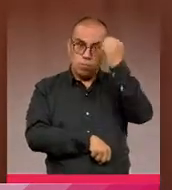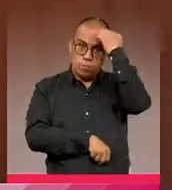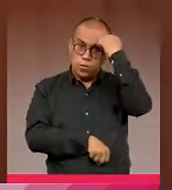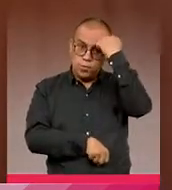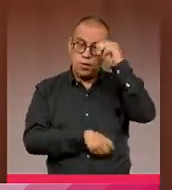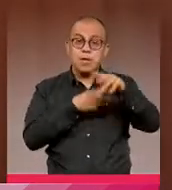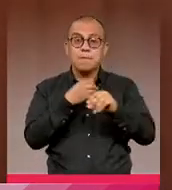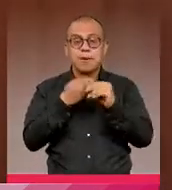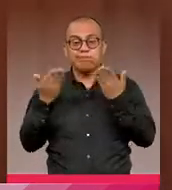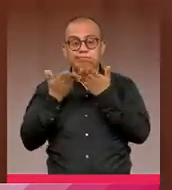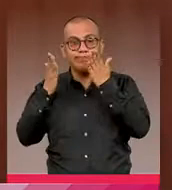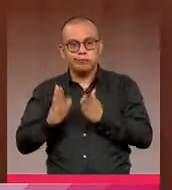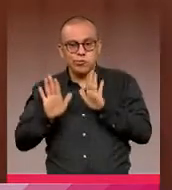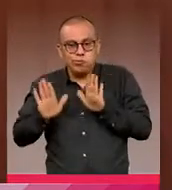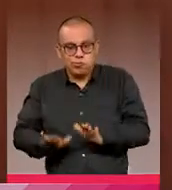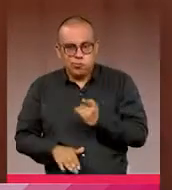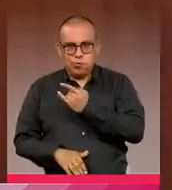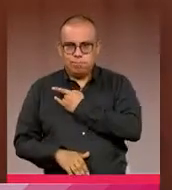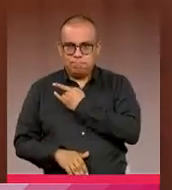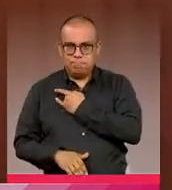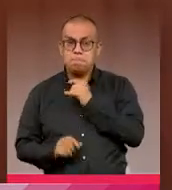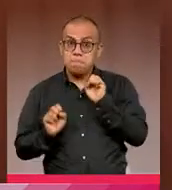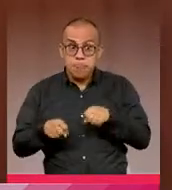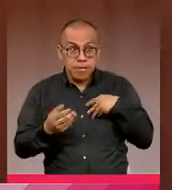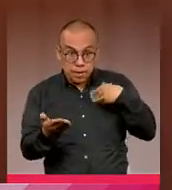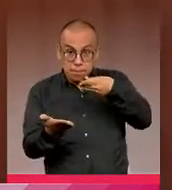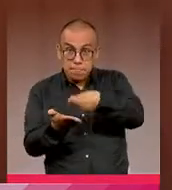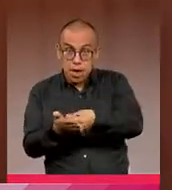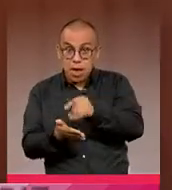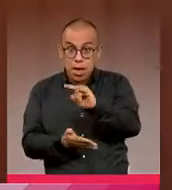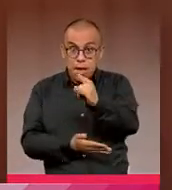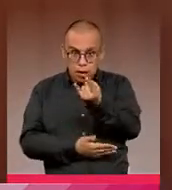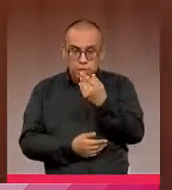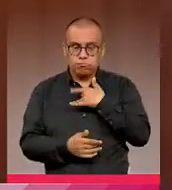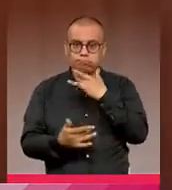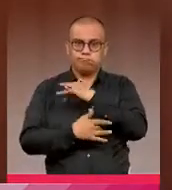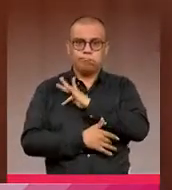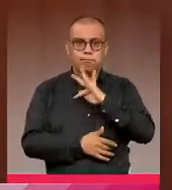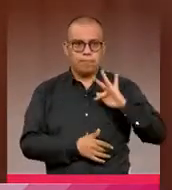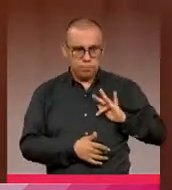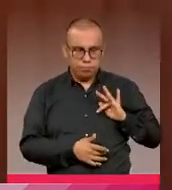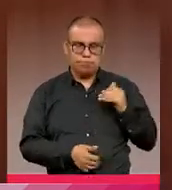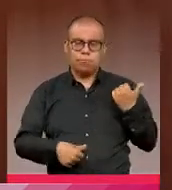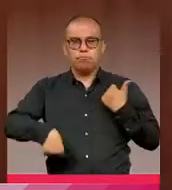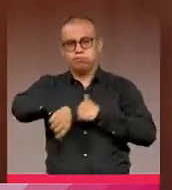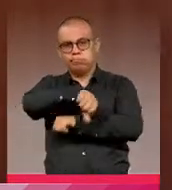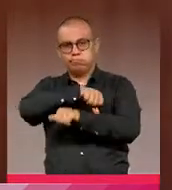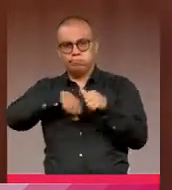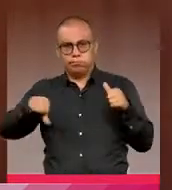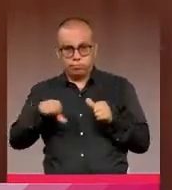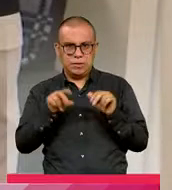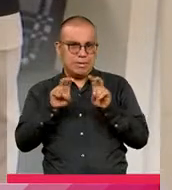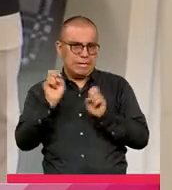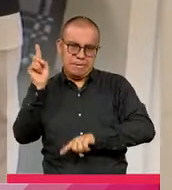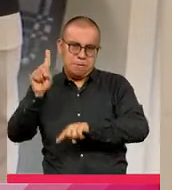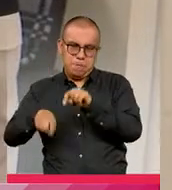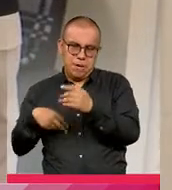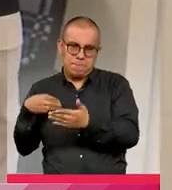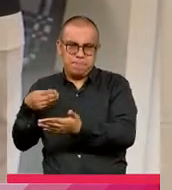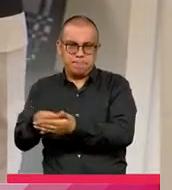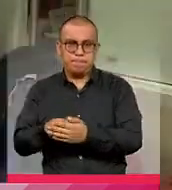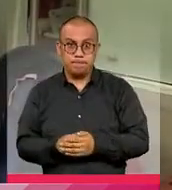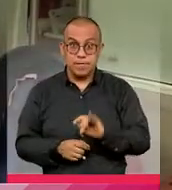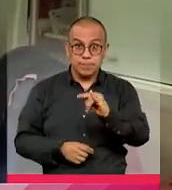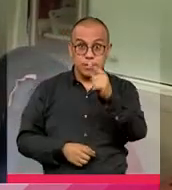de los estudiantes de la universidad, y quienes puedan pagar sus terapias, con ese dinero cubriremos las de los que no puedan. Los